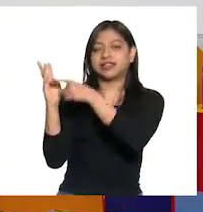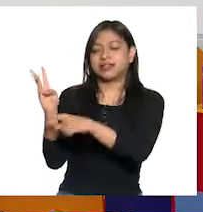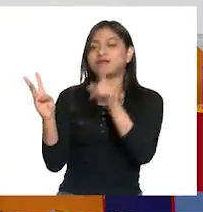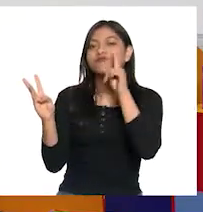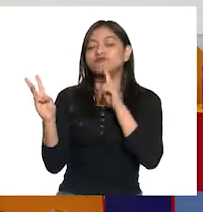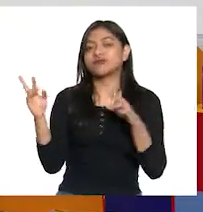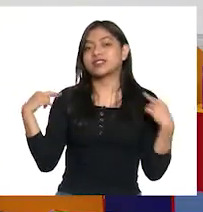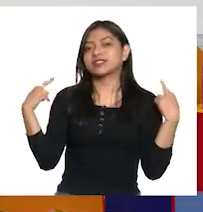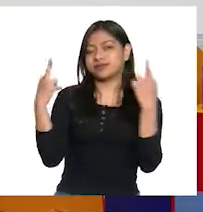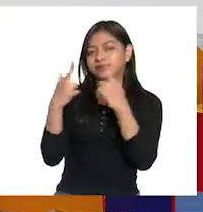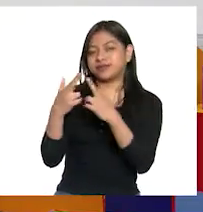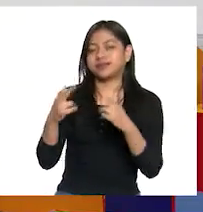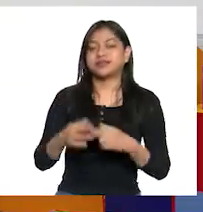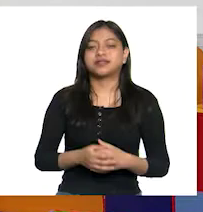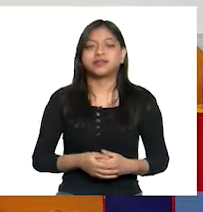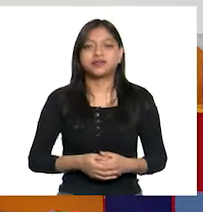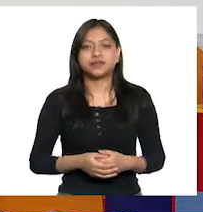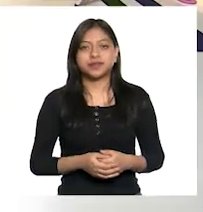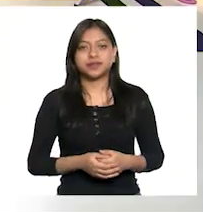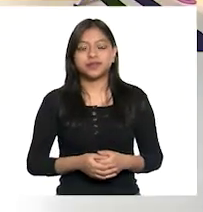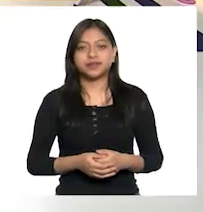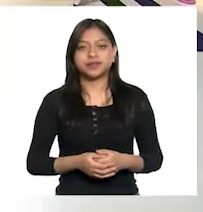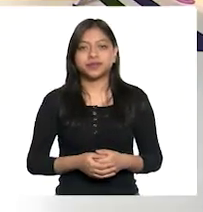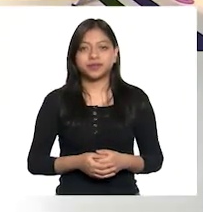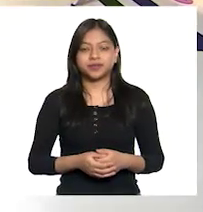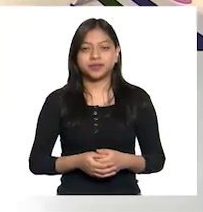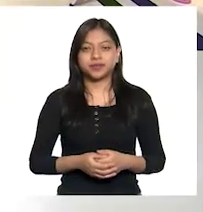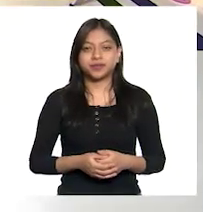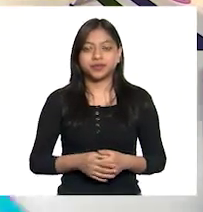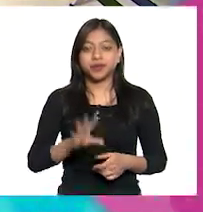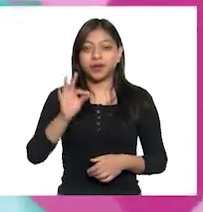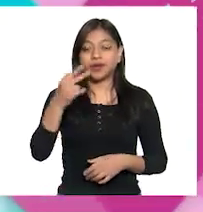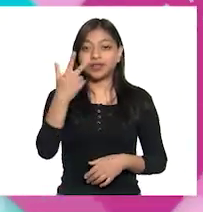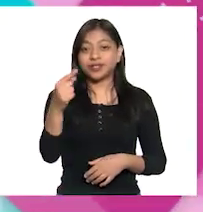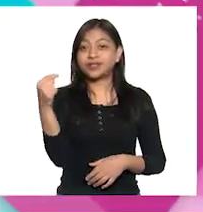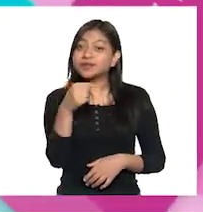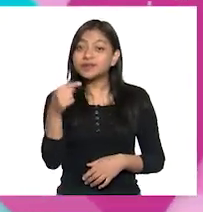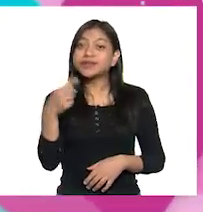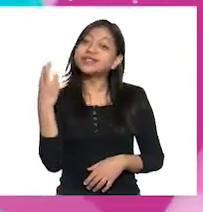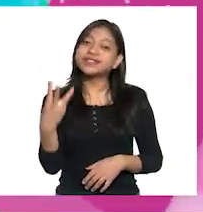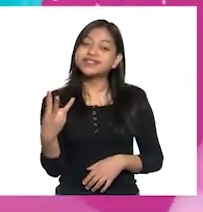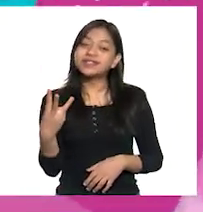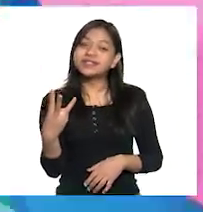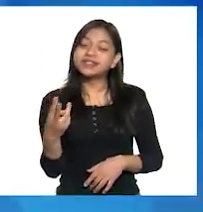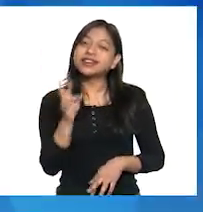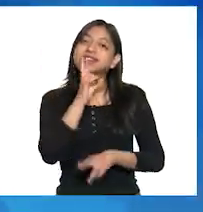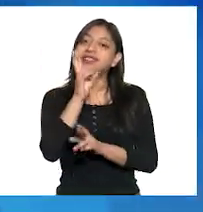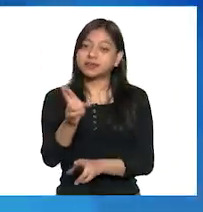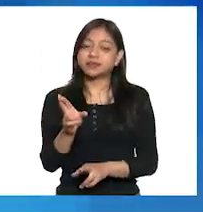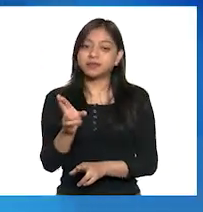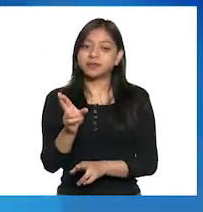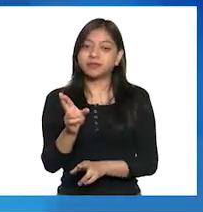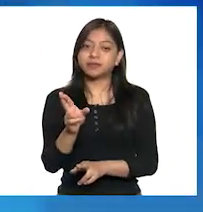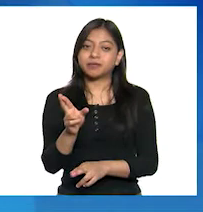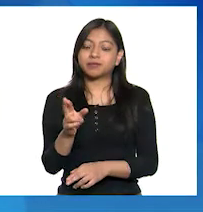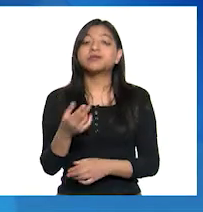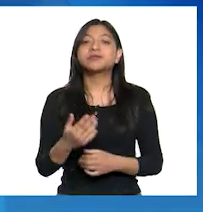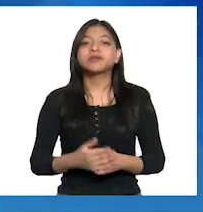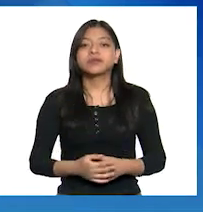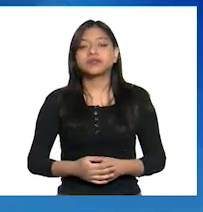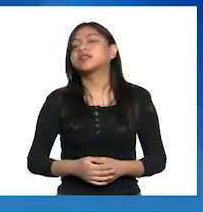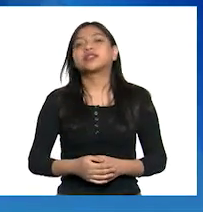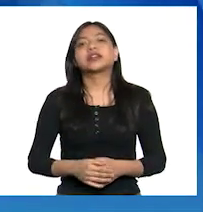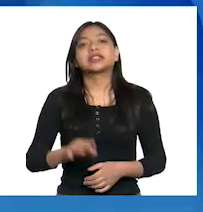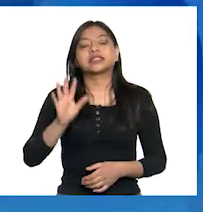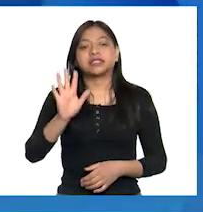tres maestras a 48. 48. Menos 3, eso nos da de resultado 8 menos 3,